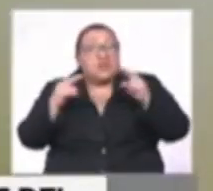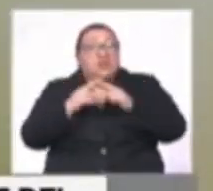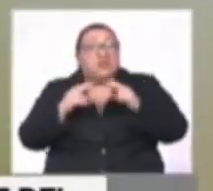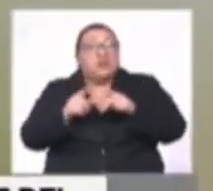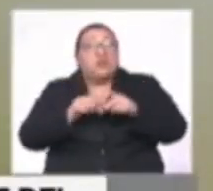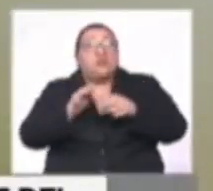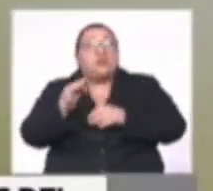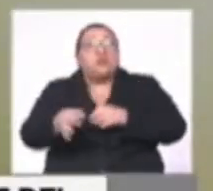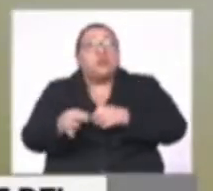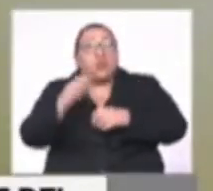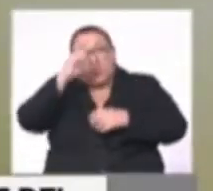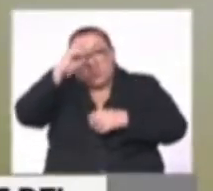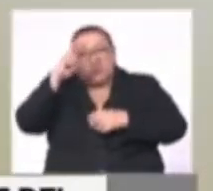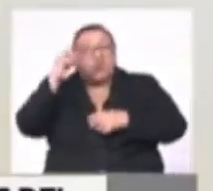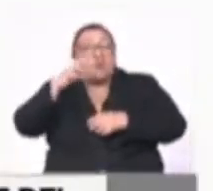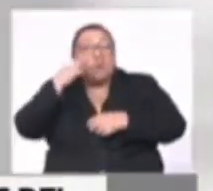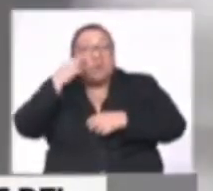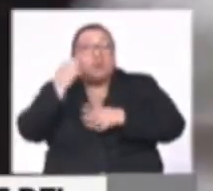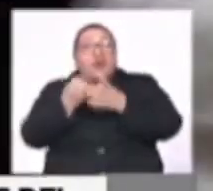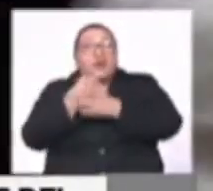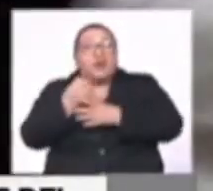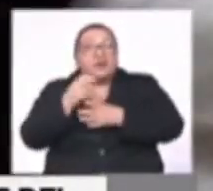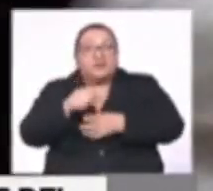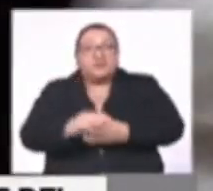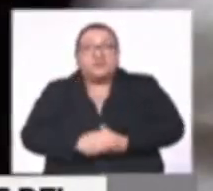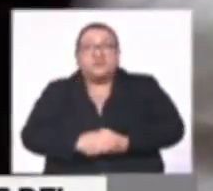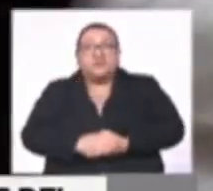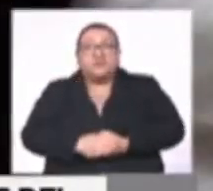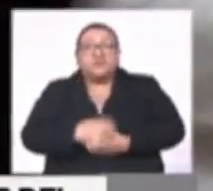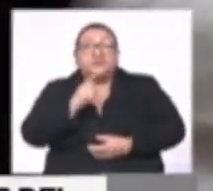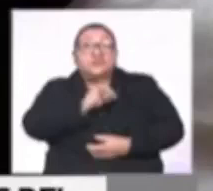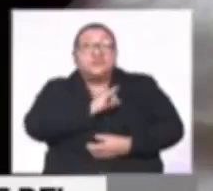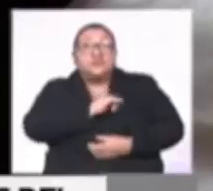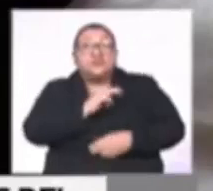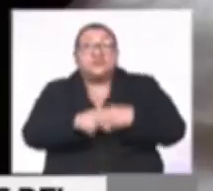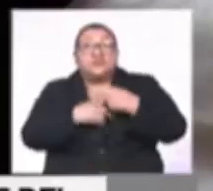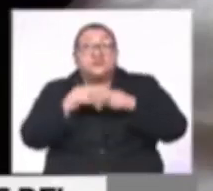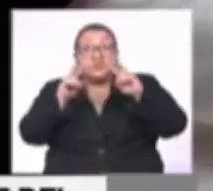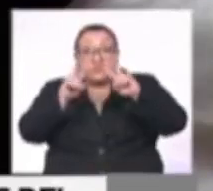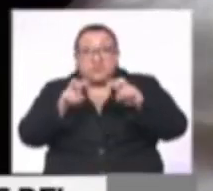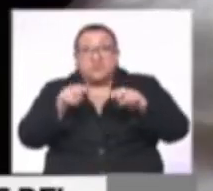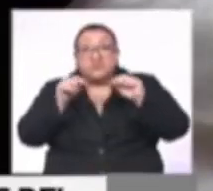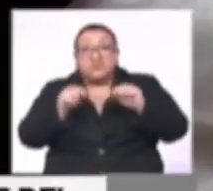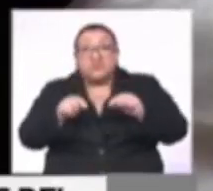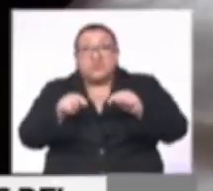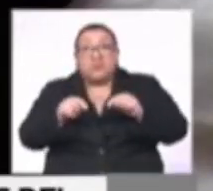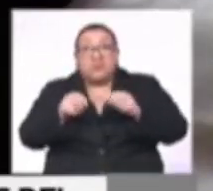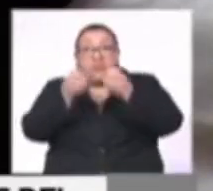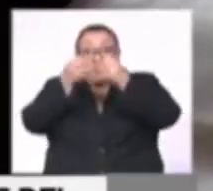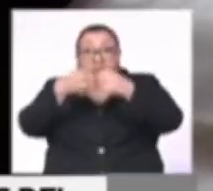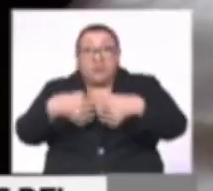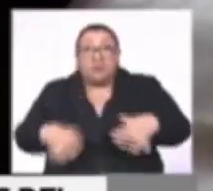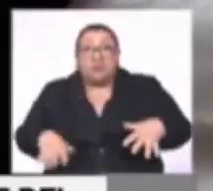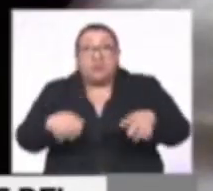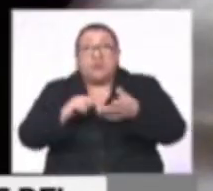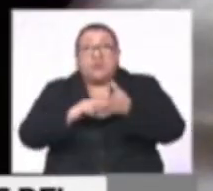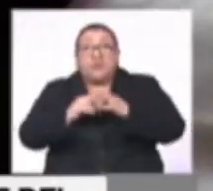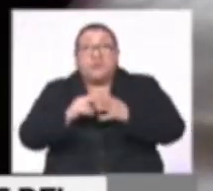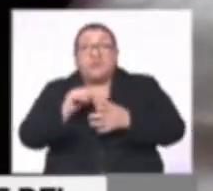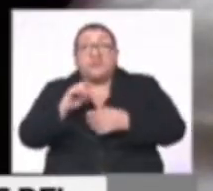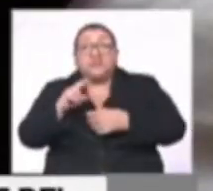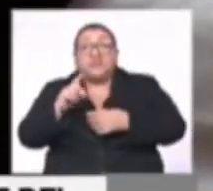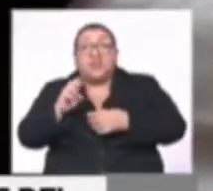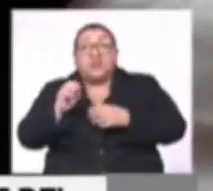los departamentos de Cusco, Puno y Arequipa. Según el Instituto Nacional de Investigación en Glaciares y Ecosistemas